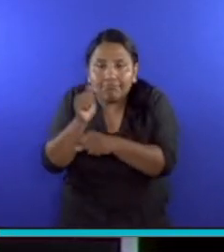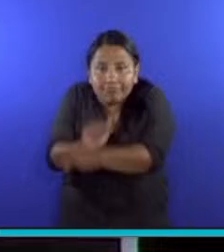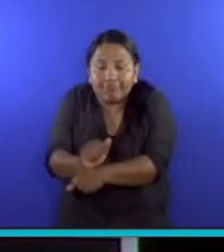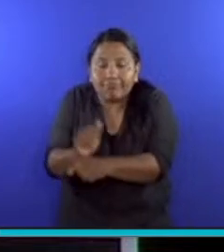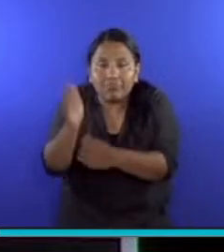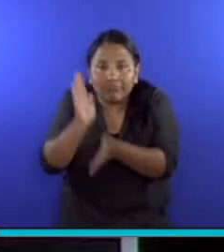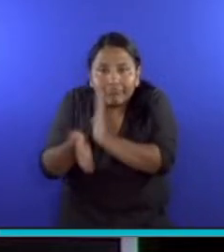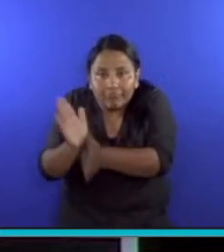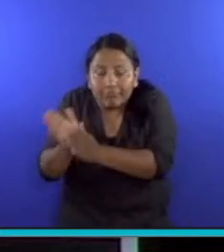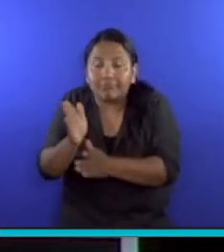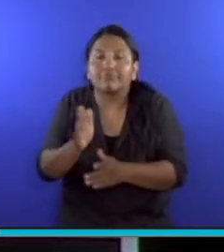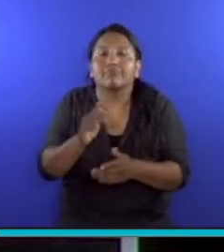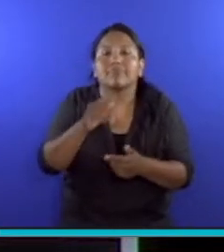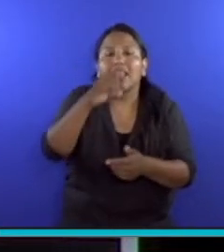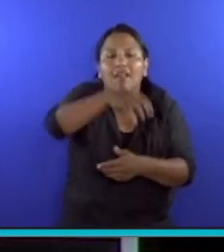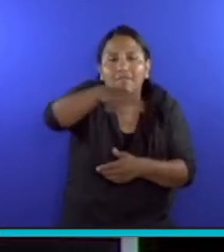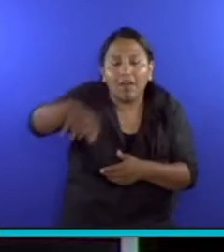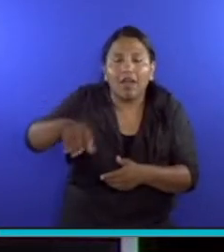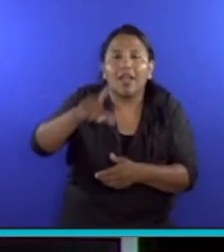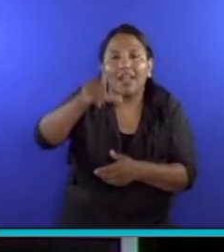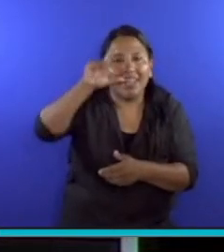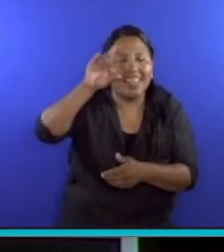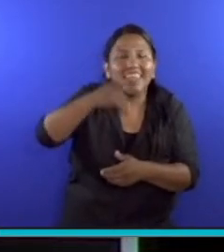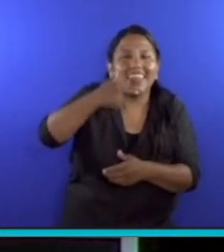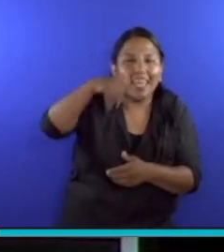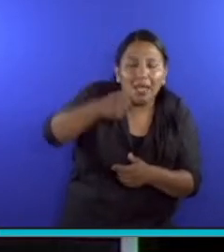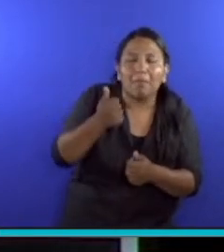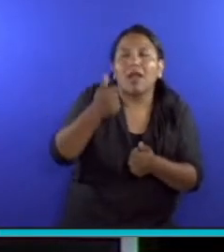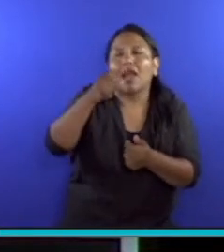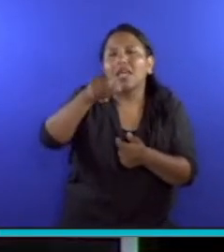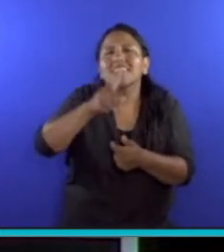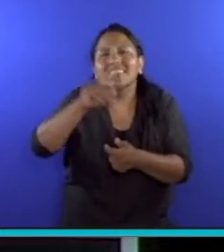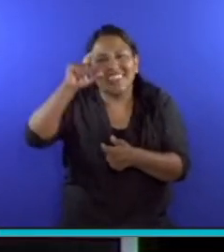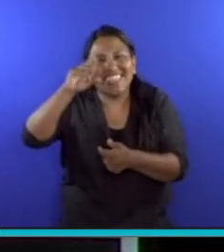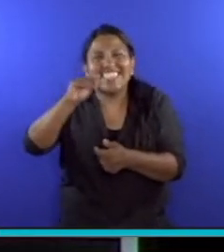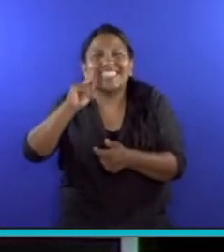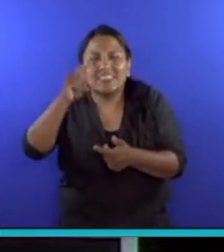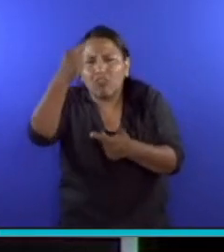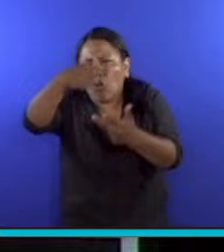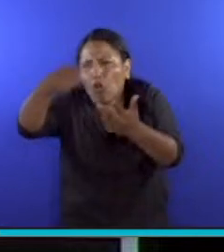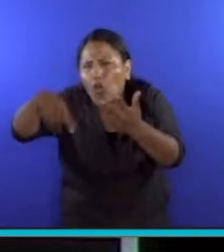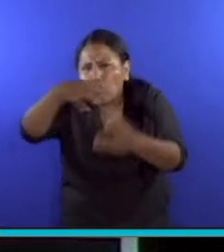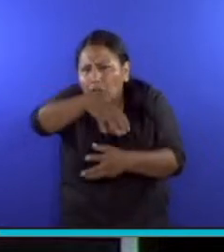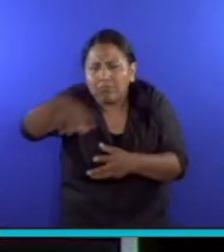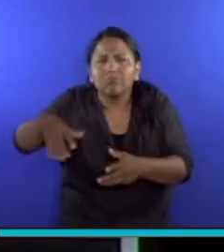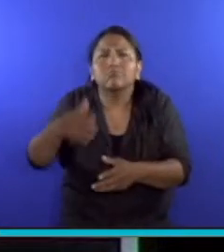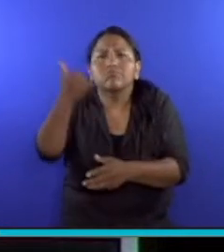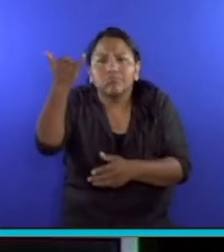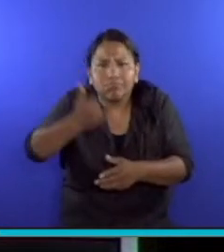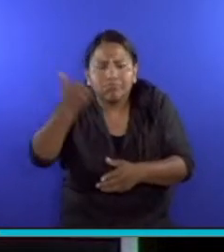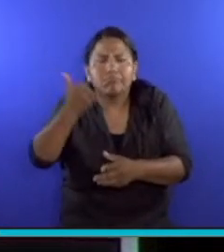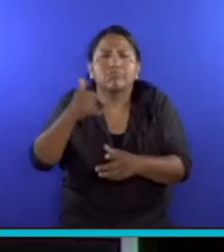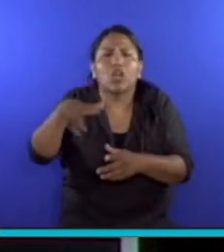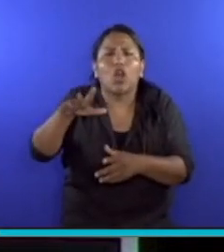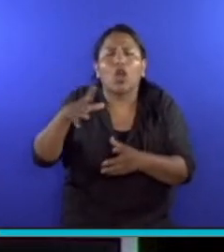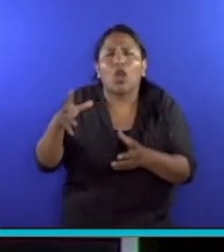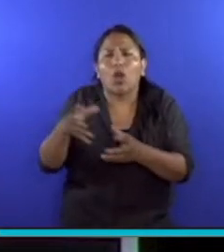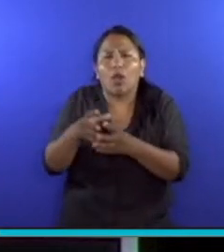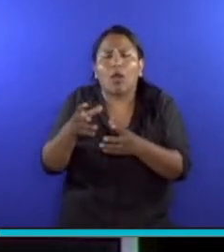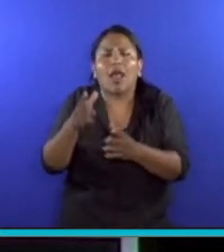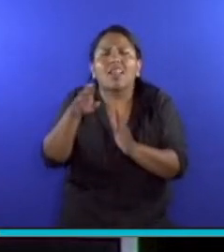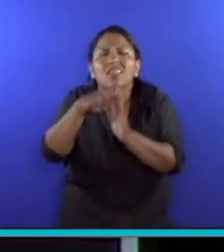en Ledesma, en Ford, en Techín, existían no solo burócratas sindicales que tenían listas negras